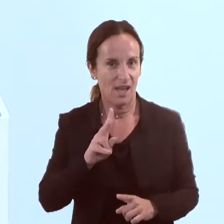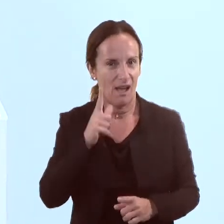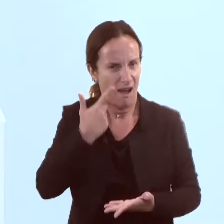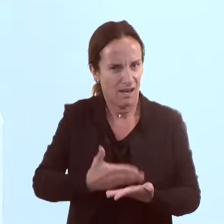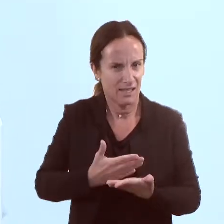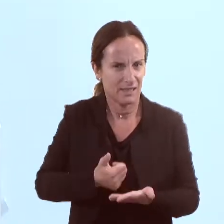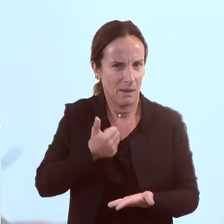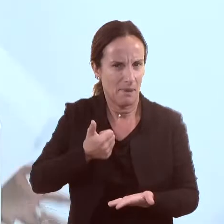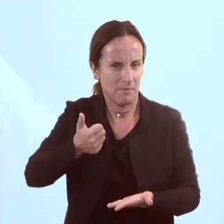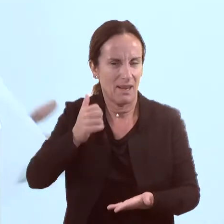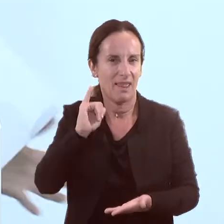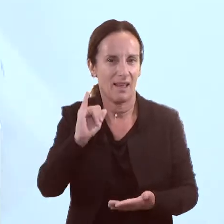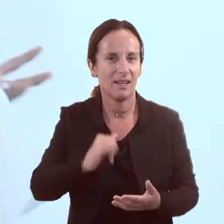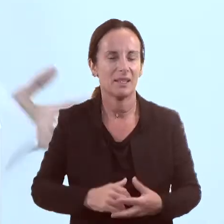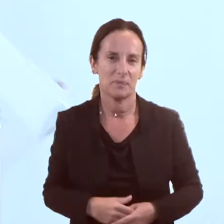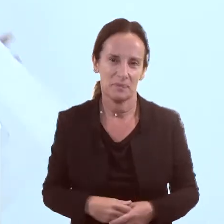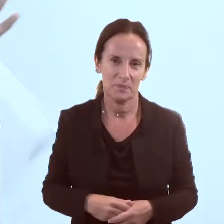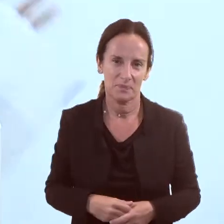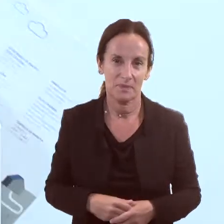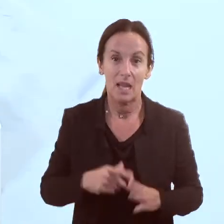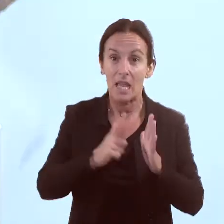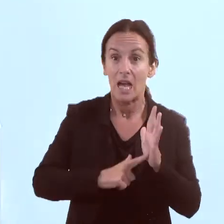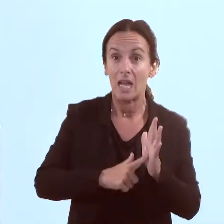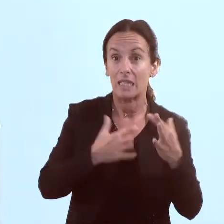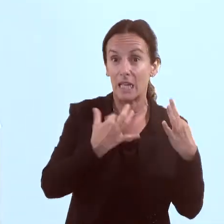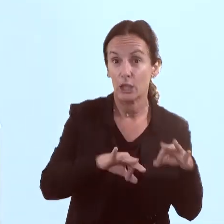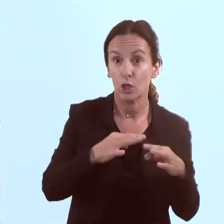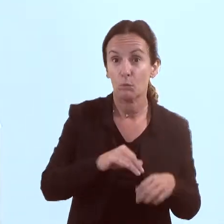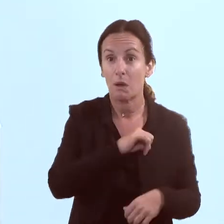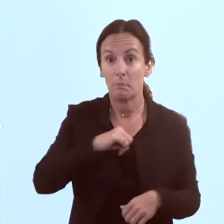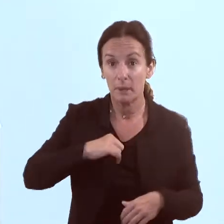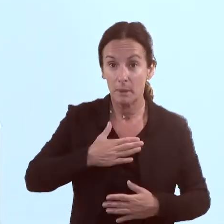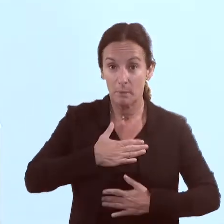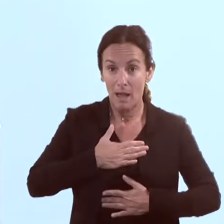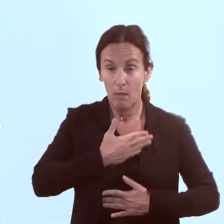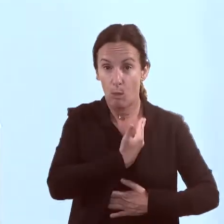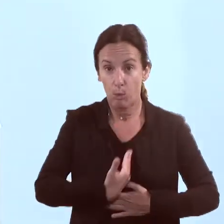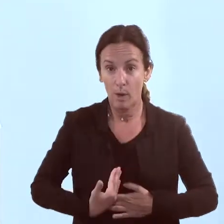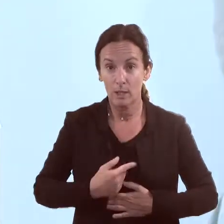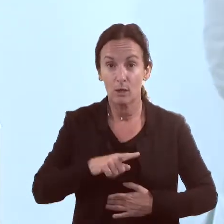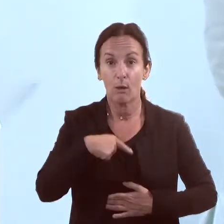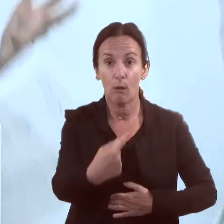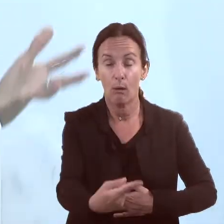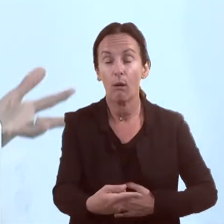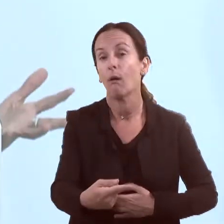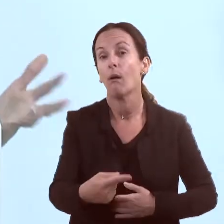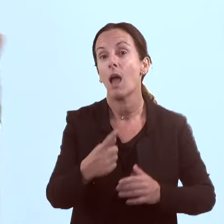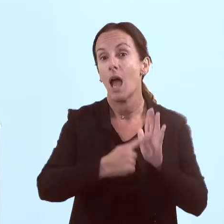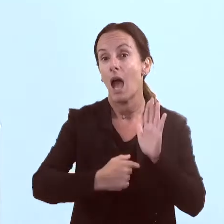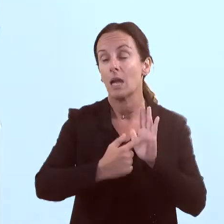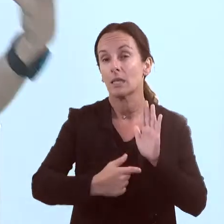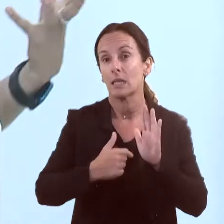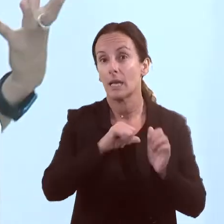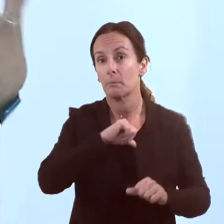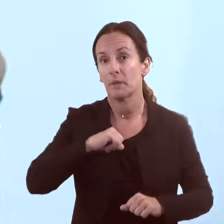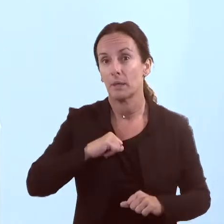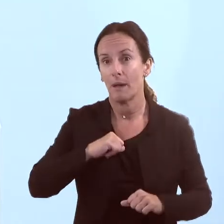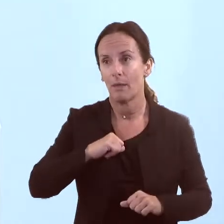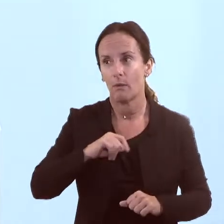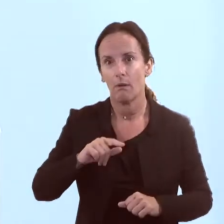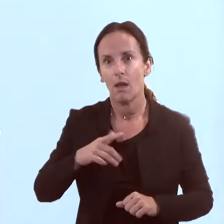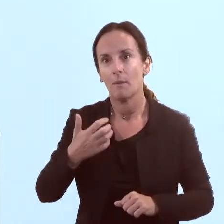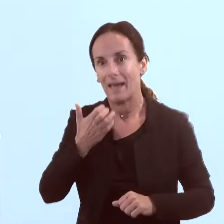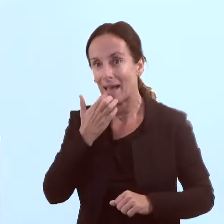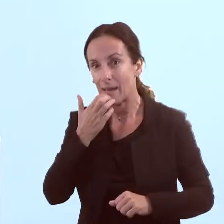garantías en cierto sentido que el alquiler de privado a privado, o sea, hay un respaldo mayor y hay el tiempo también es